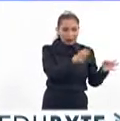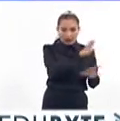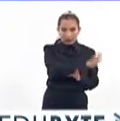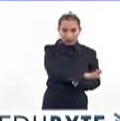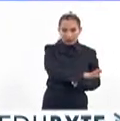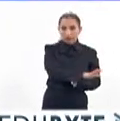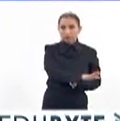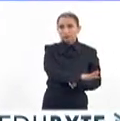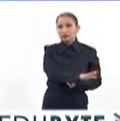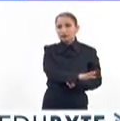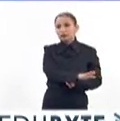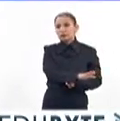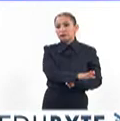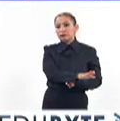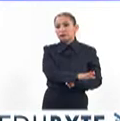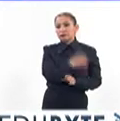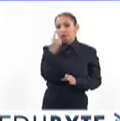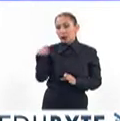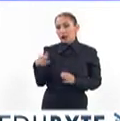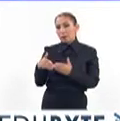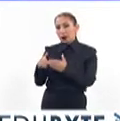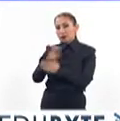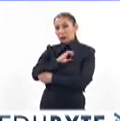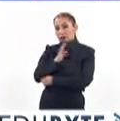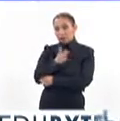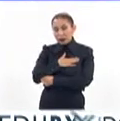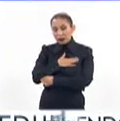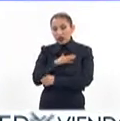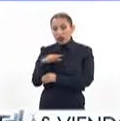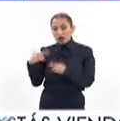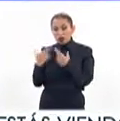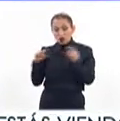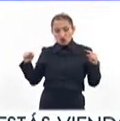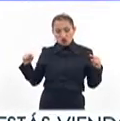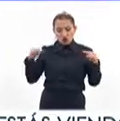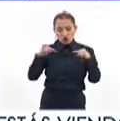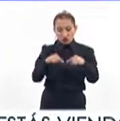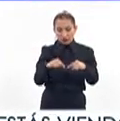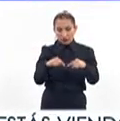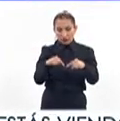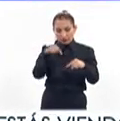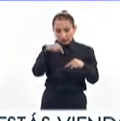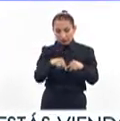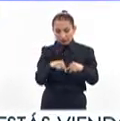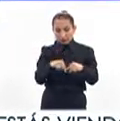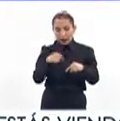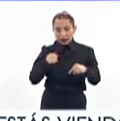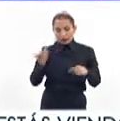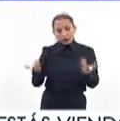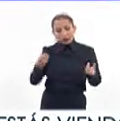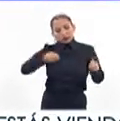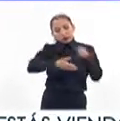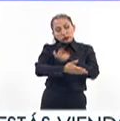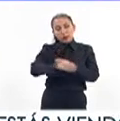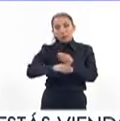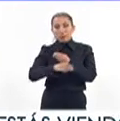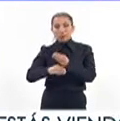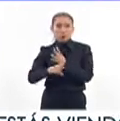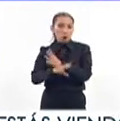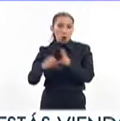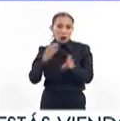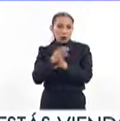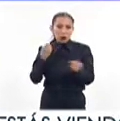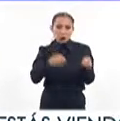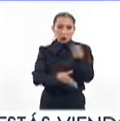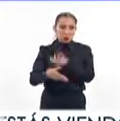firme como de los barcos españoles, se reunían en un punto medio y se intercambiaba